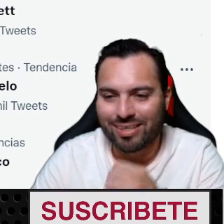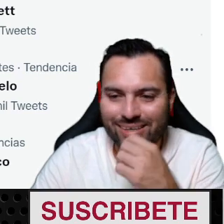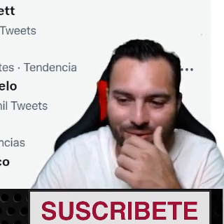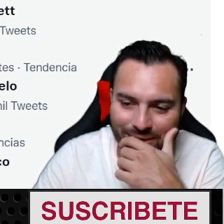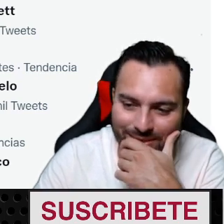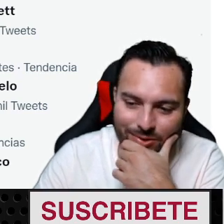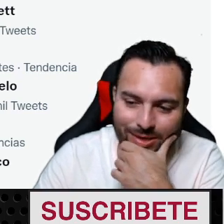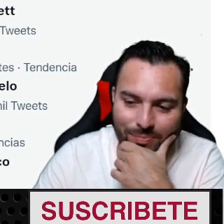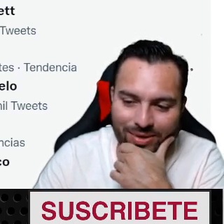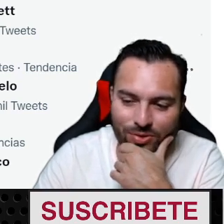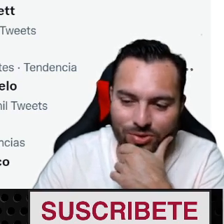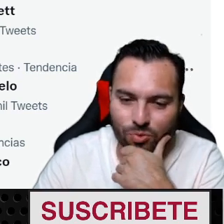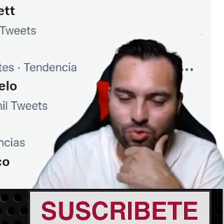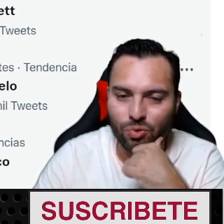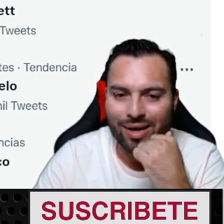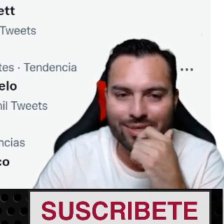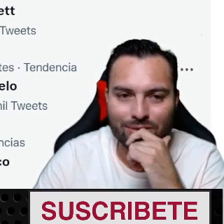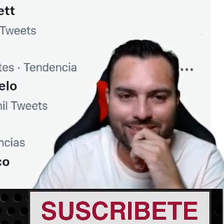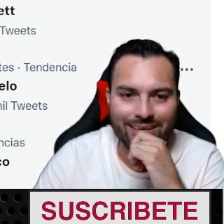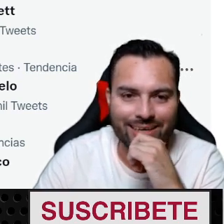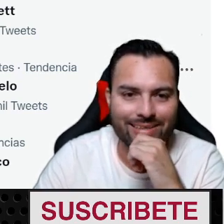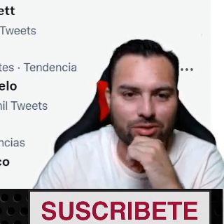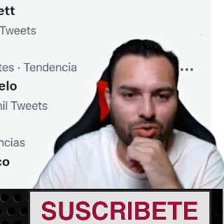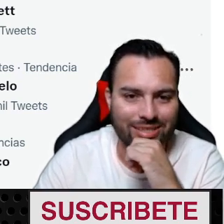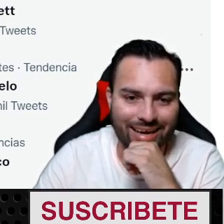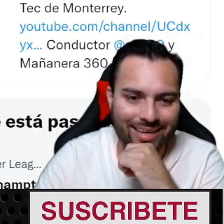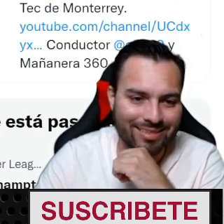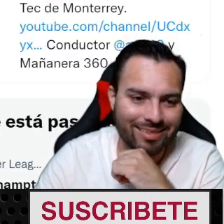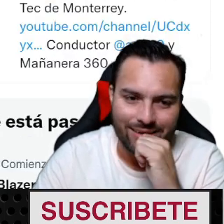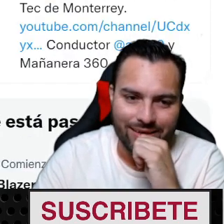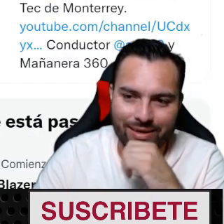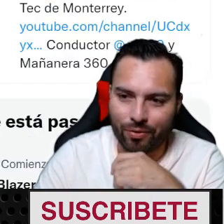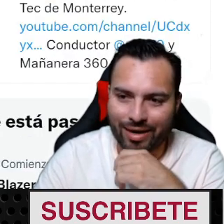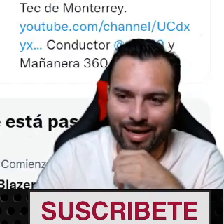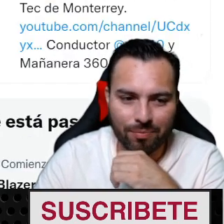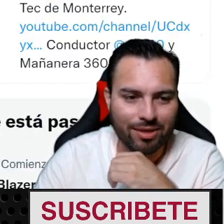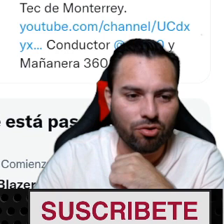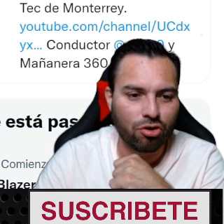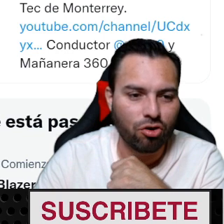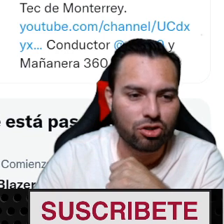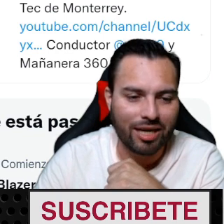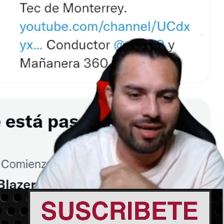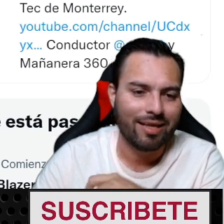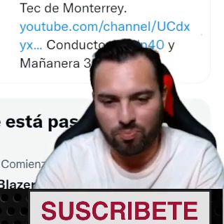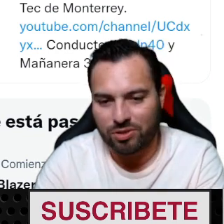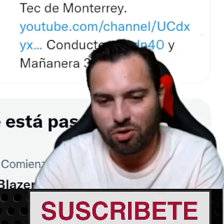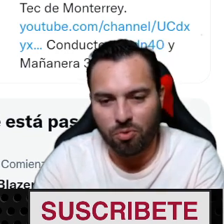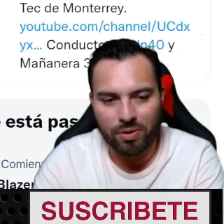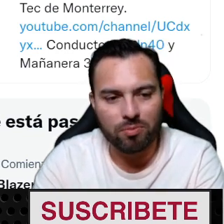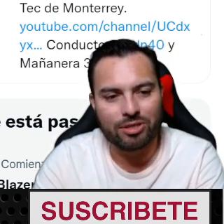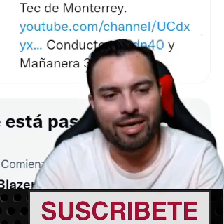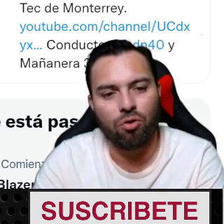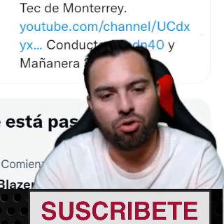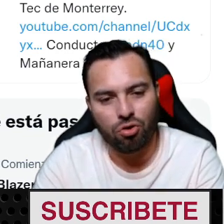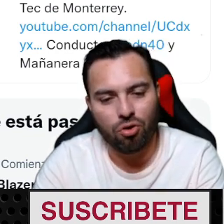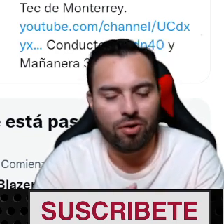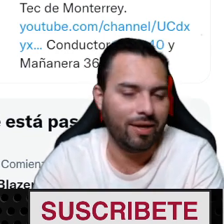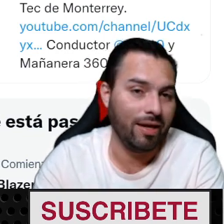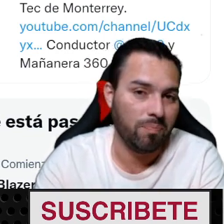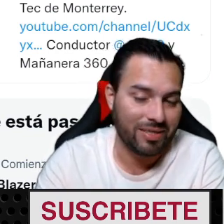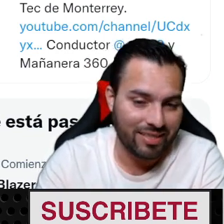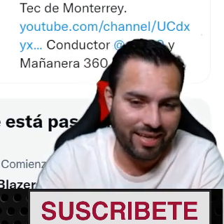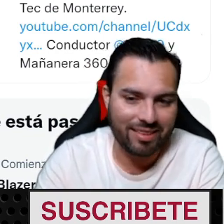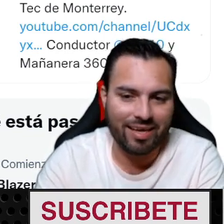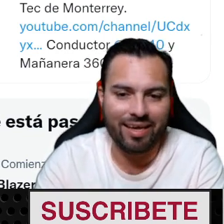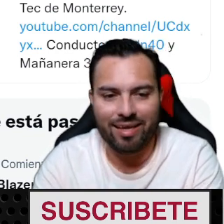midieron estos estos amigos usuarios de redes sociales y Jorge Rocha pues como vemos recordó